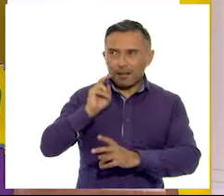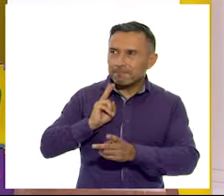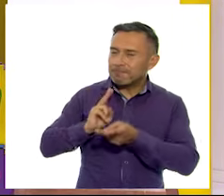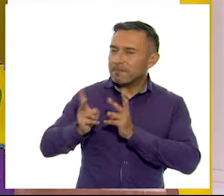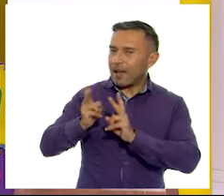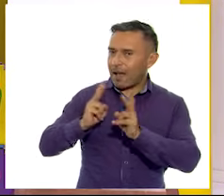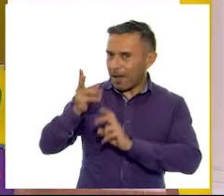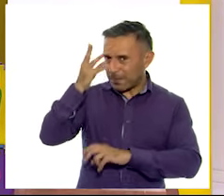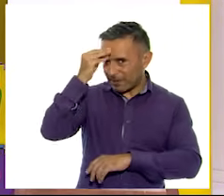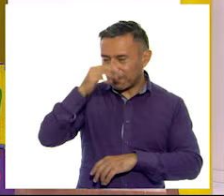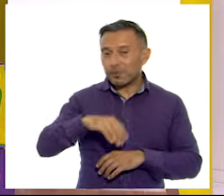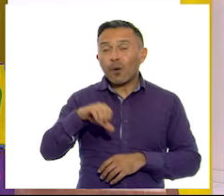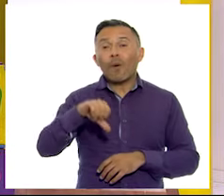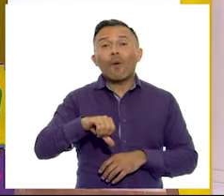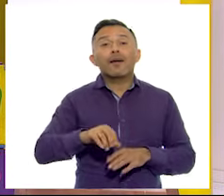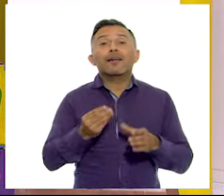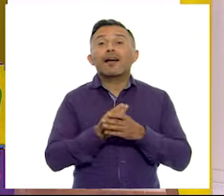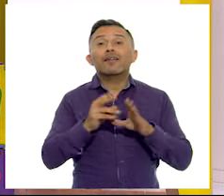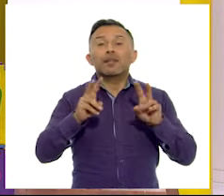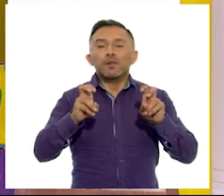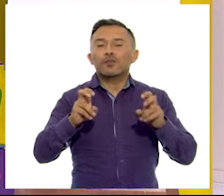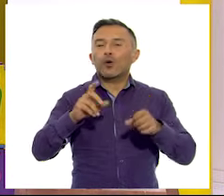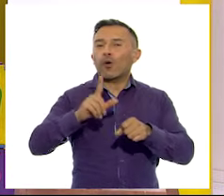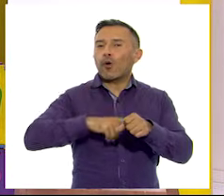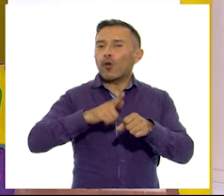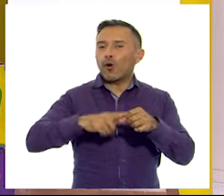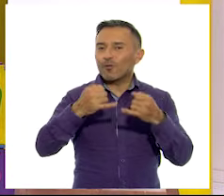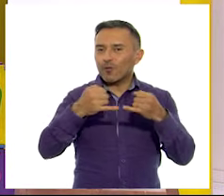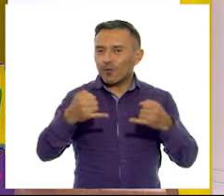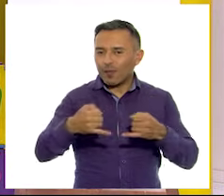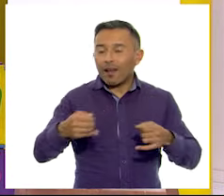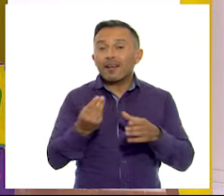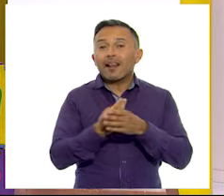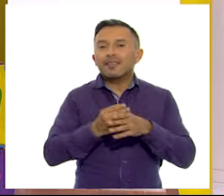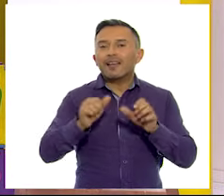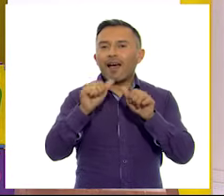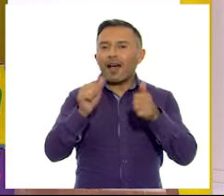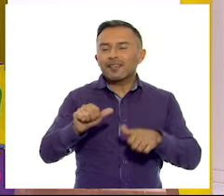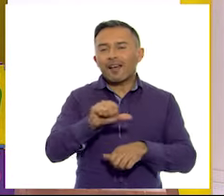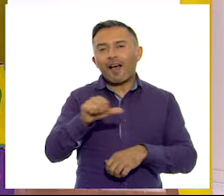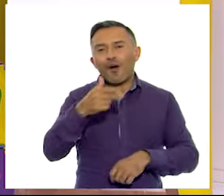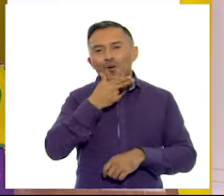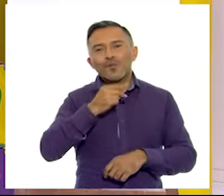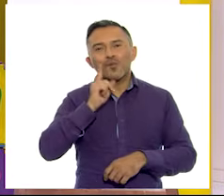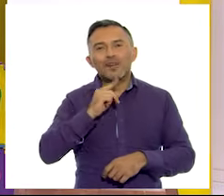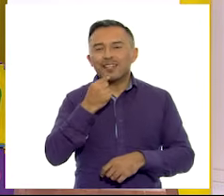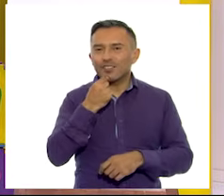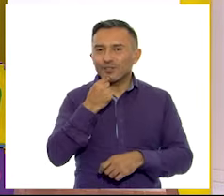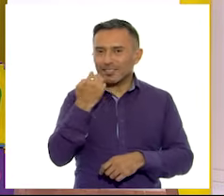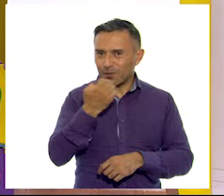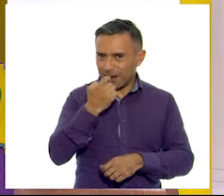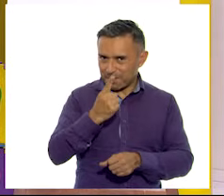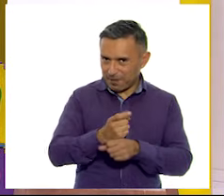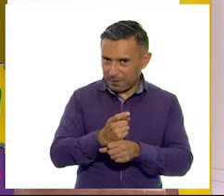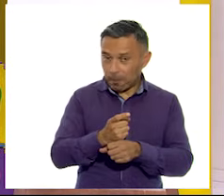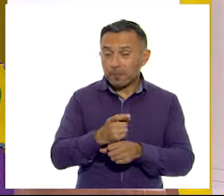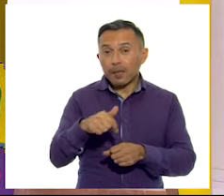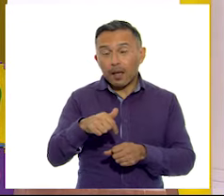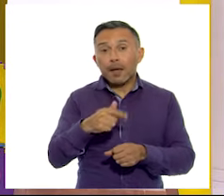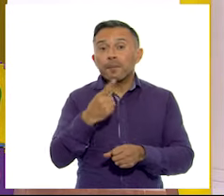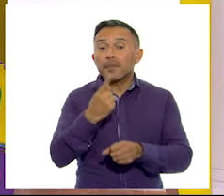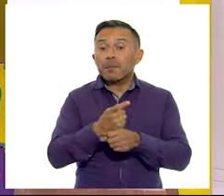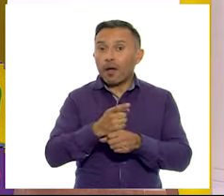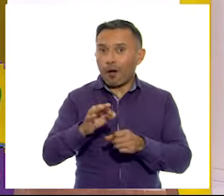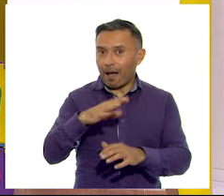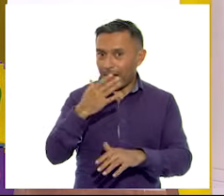con Trazos de Colores, en la asignatura de Artes para niñas y niños de primer grado. Hasta aquí terminamos con primero de primaria. Le